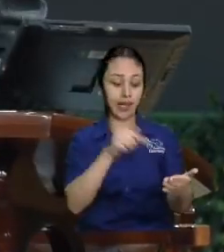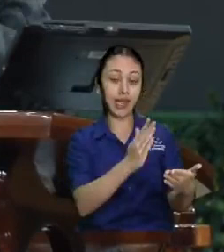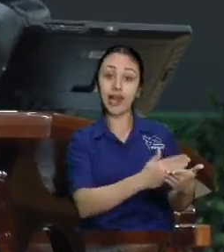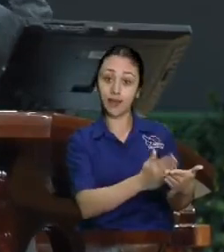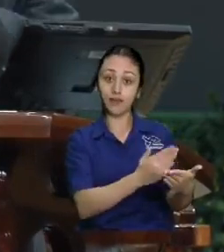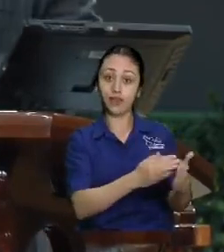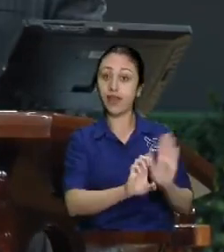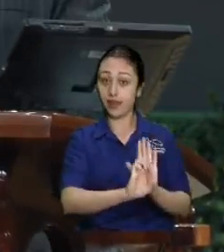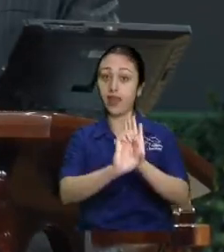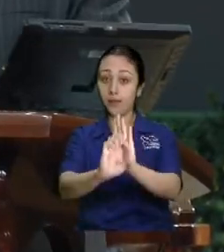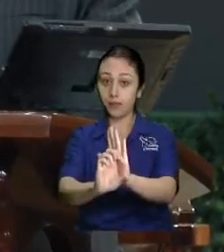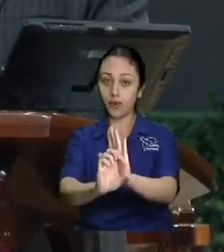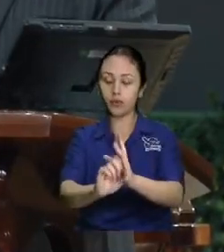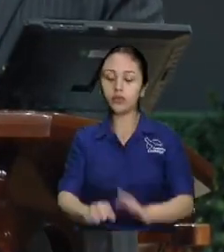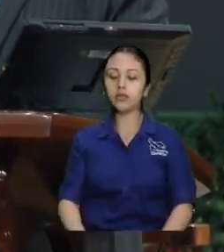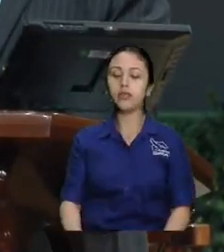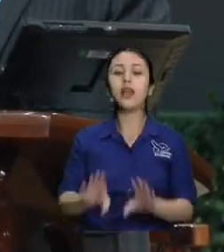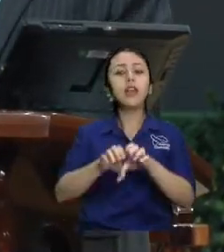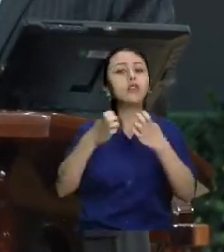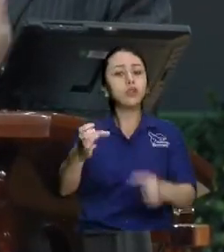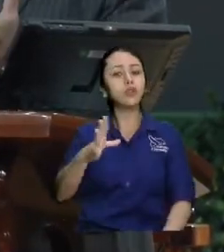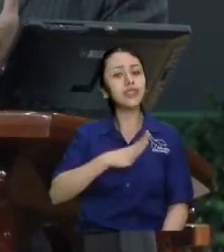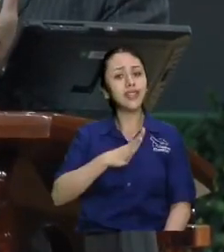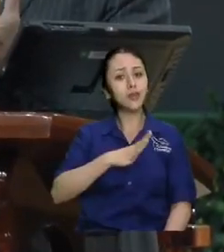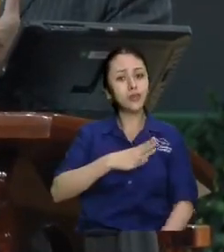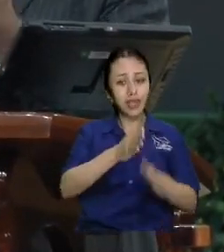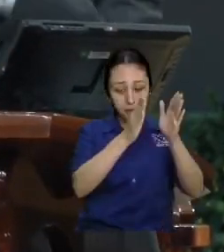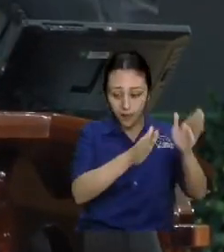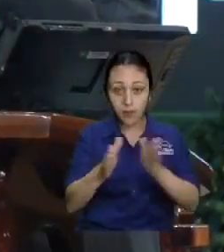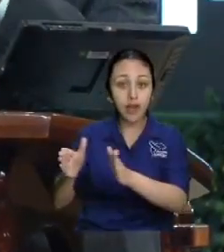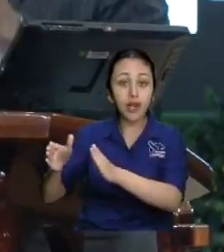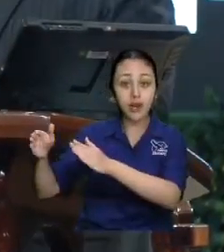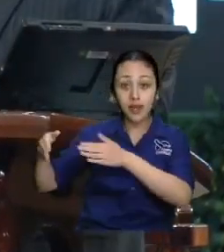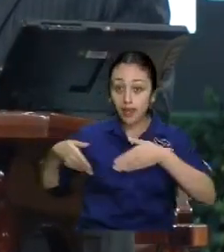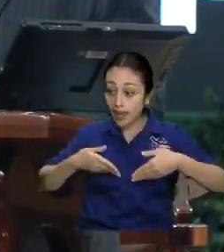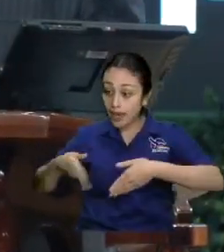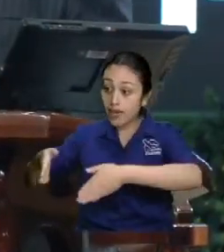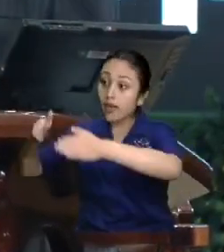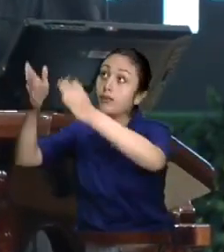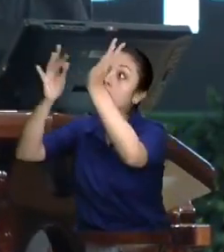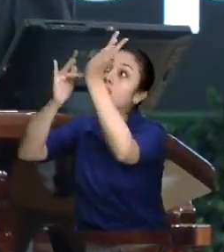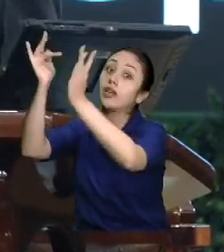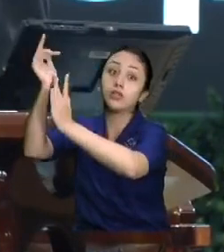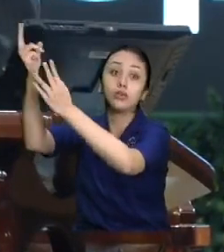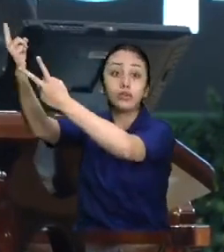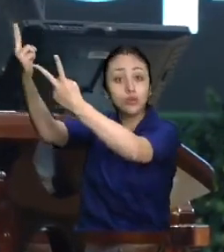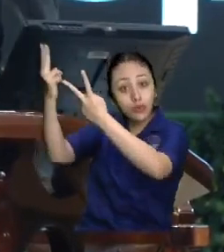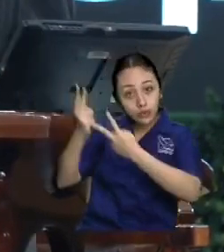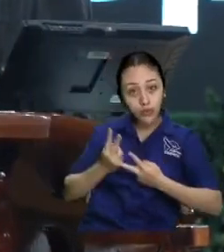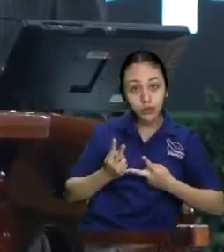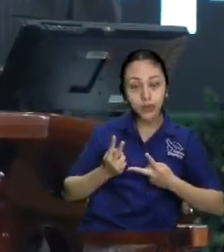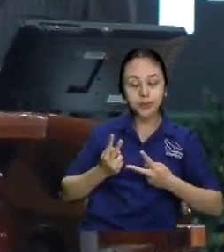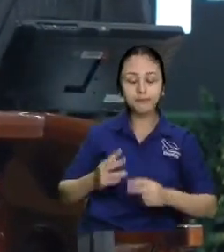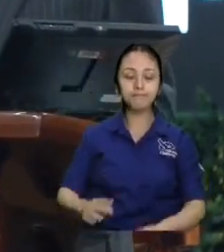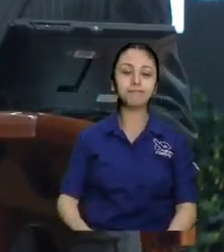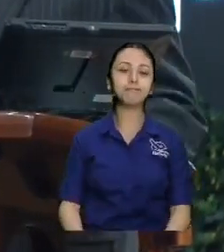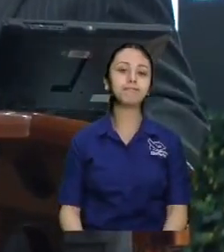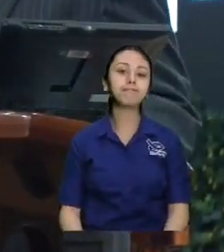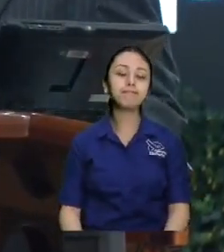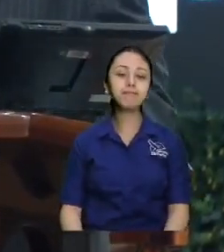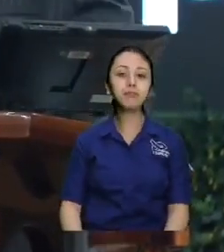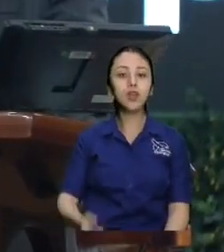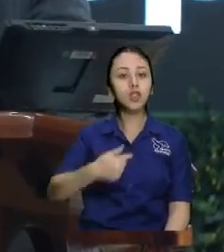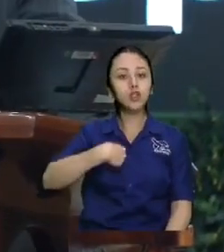entonces, tenemos que preparar un camino para el regreso del Señor. Entonces, mire, pues, aquí ayer dijimos, y yo lo sigo